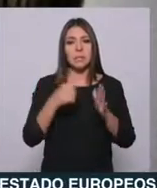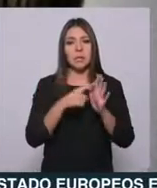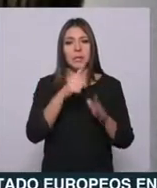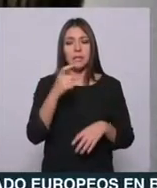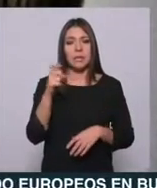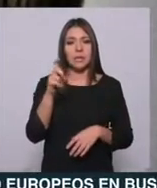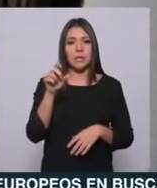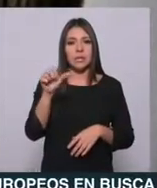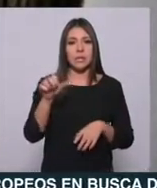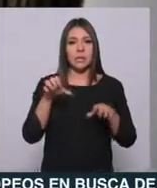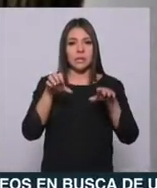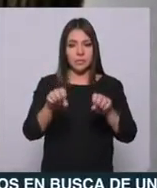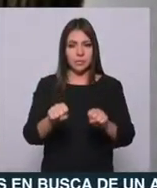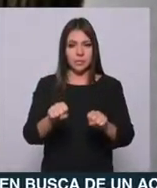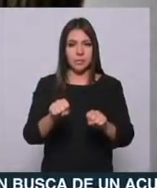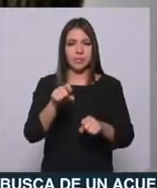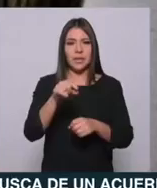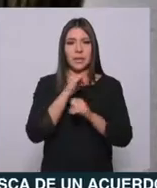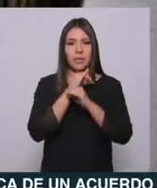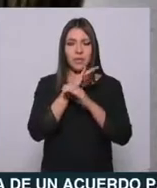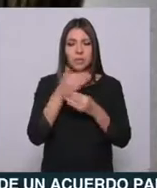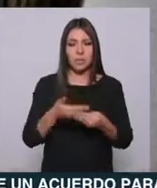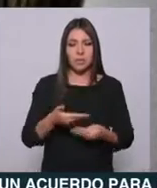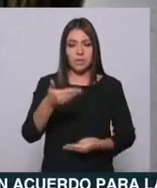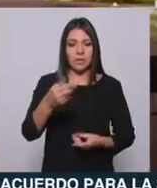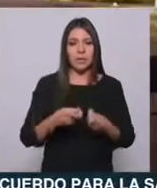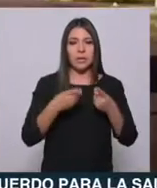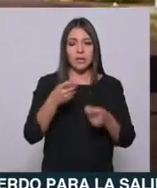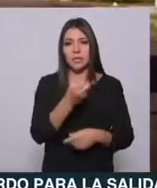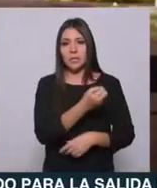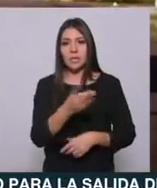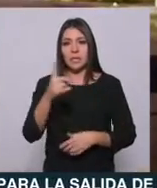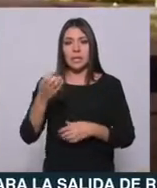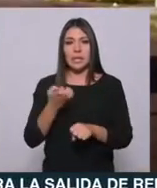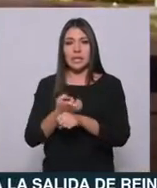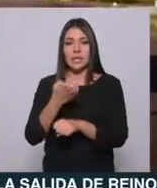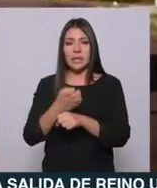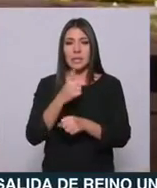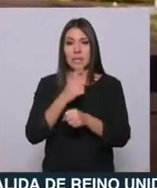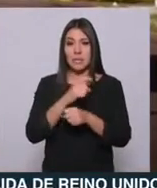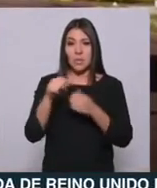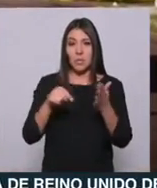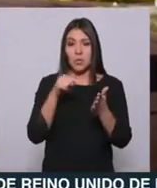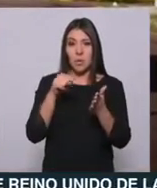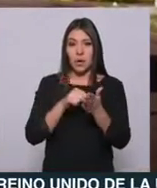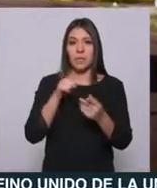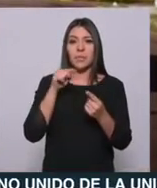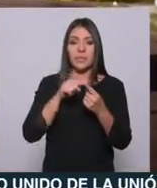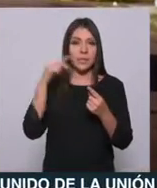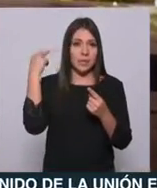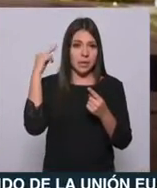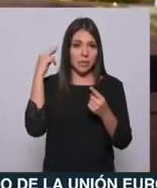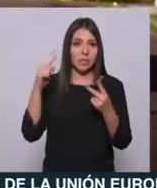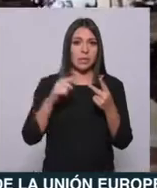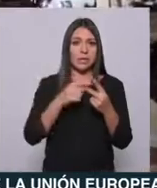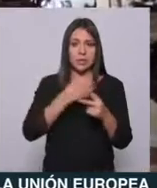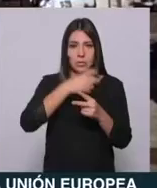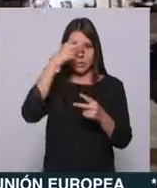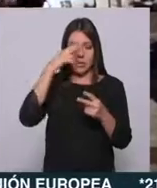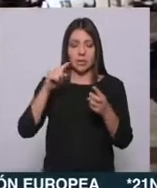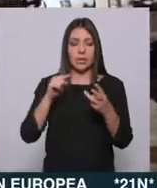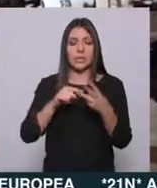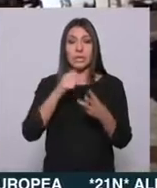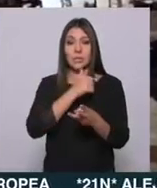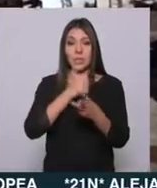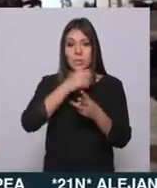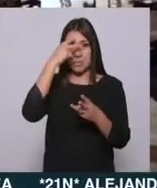detenidos. De acuerdo con el documento presentado, las entidades que ocupan los 5 primeros lugares en la comisión de este delito son Veracruz, Estado de México,